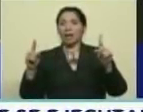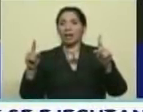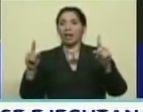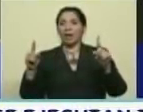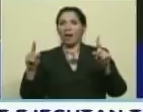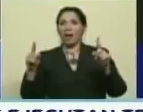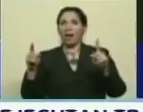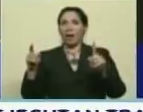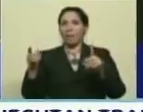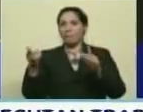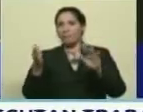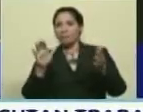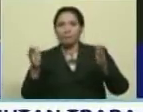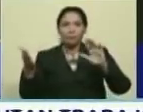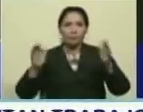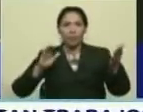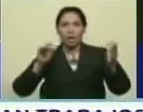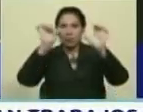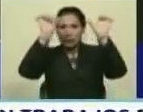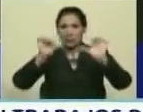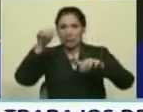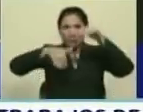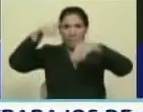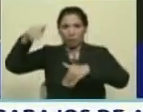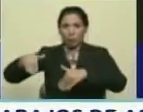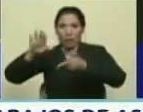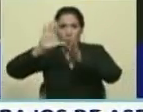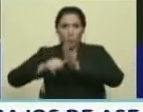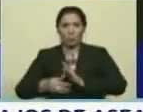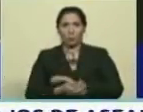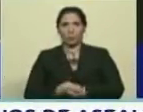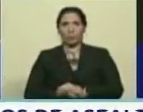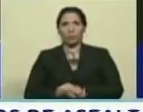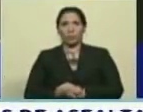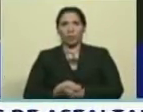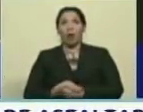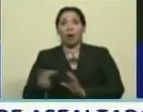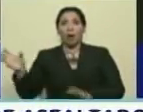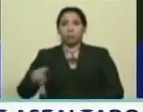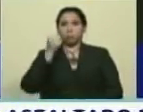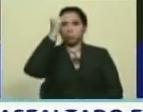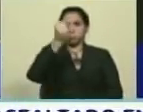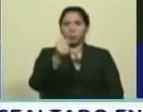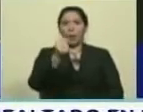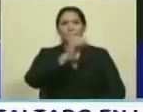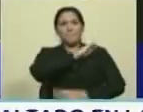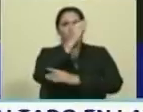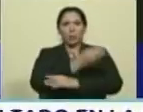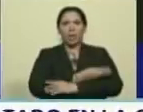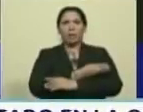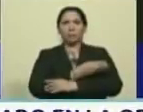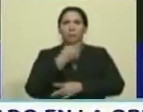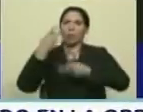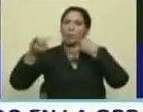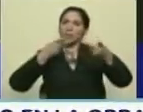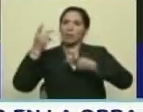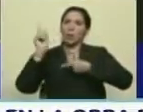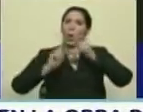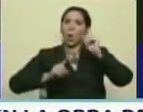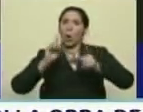electoral corrupto, corrompido, fraudulento, llegar al poder político a través de la voluntad popular.